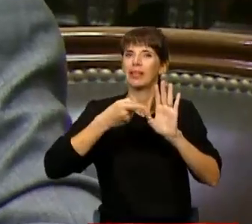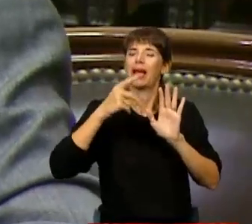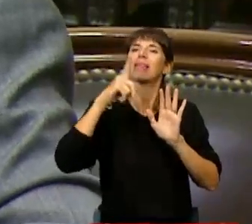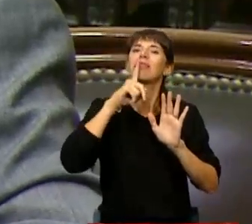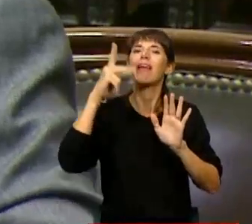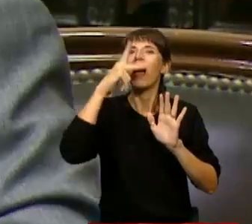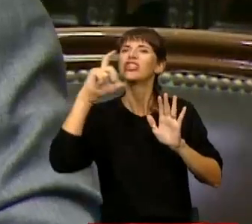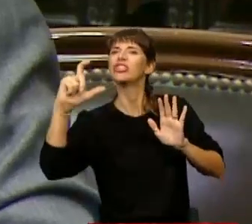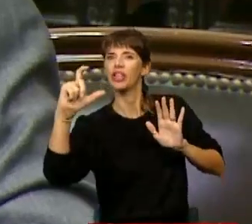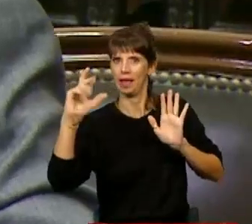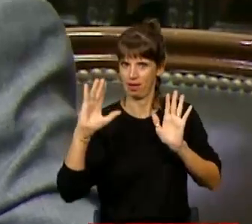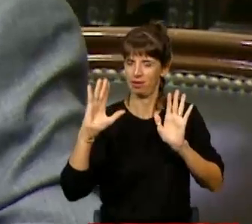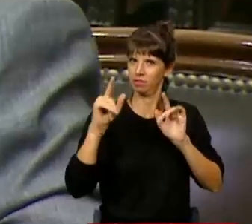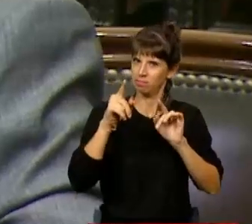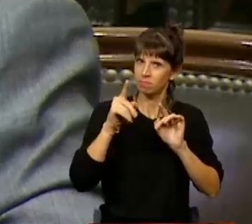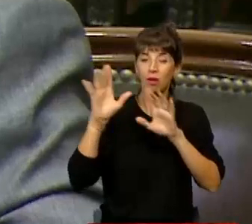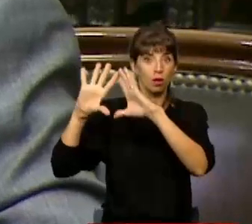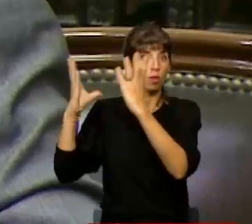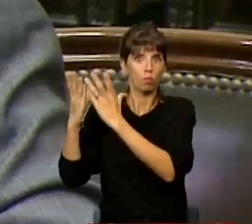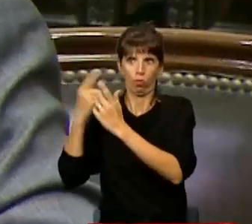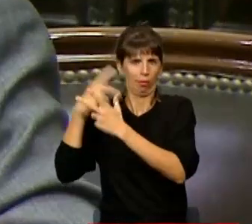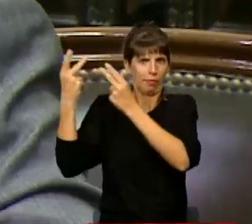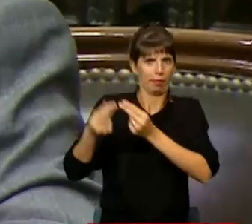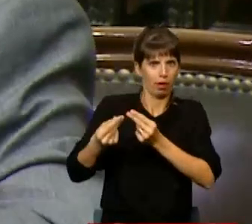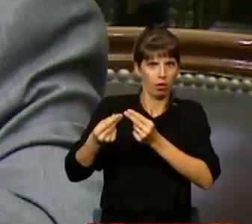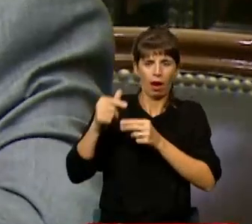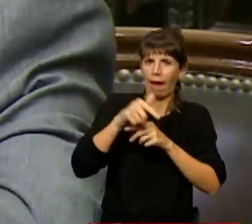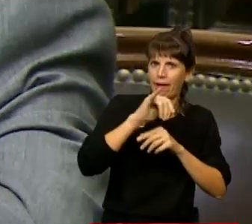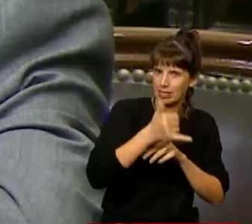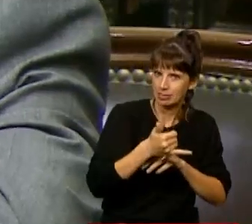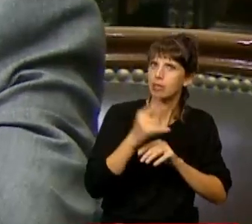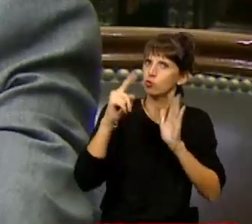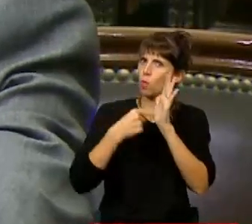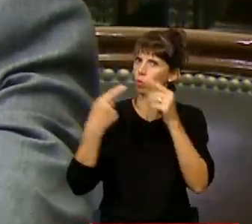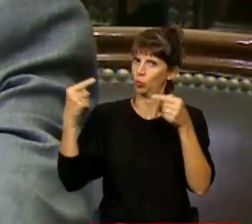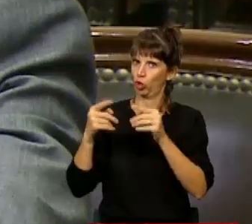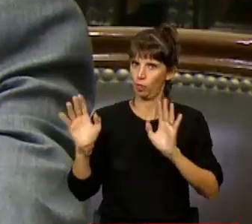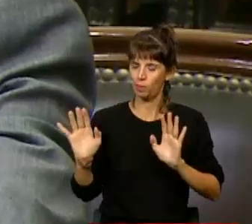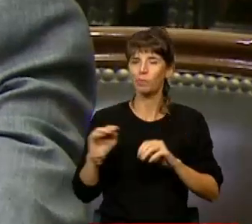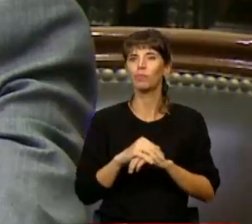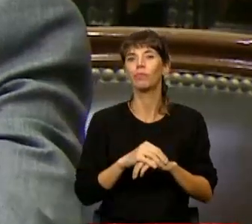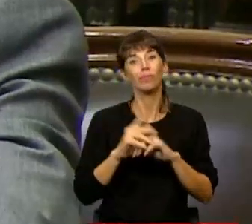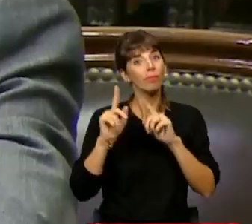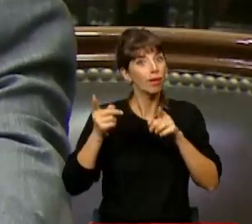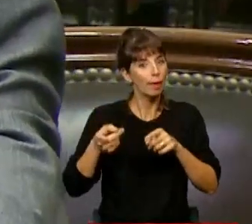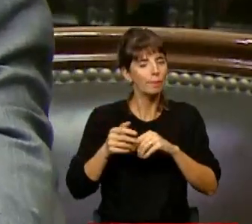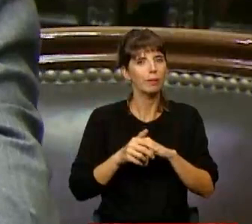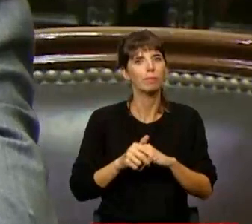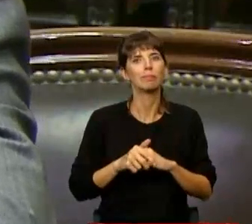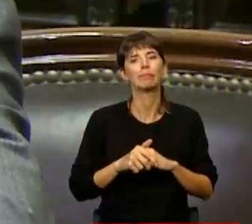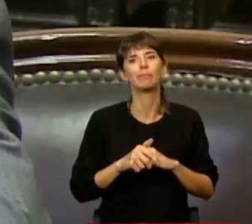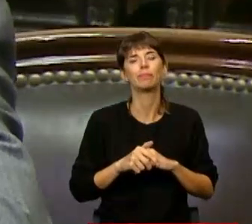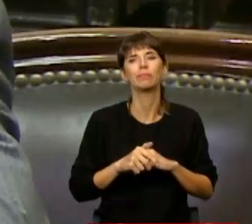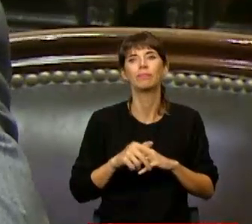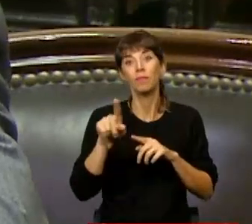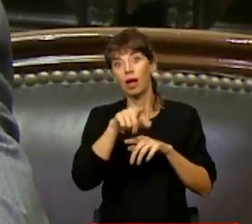delegando una cuestión que a nivel internacional de ninguna manera se delega. En segunda instancia está